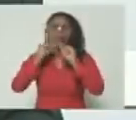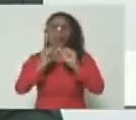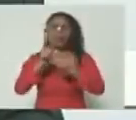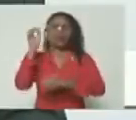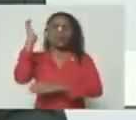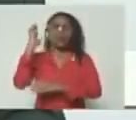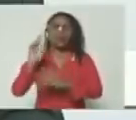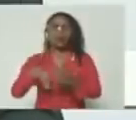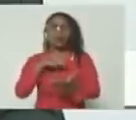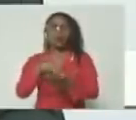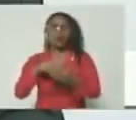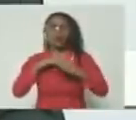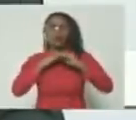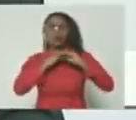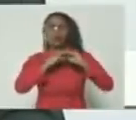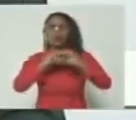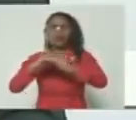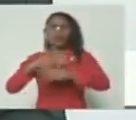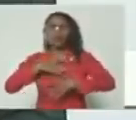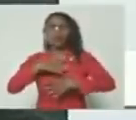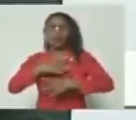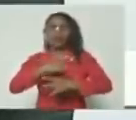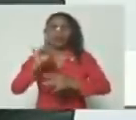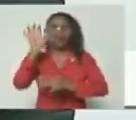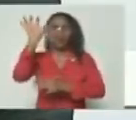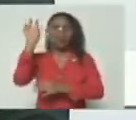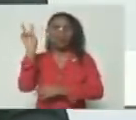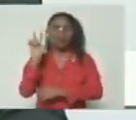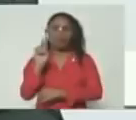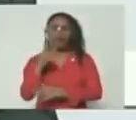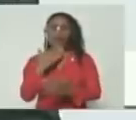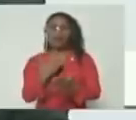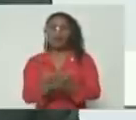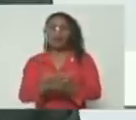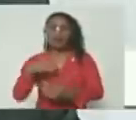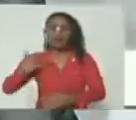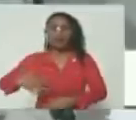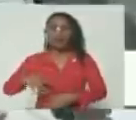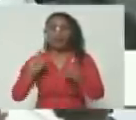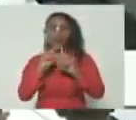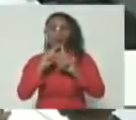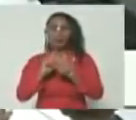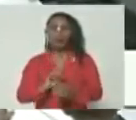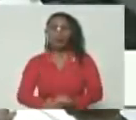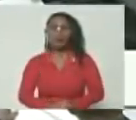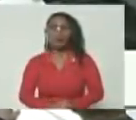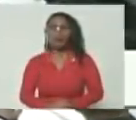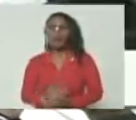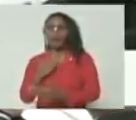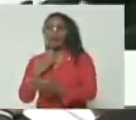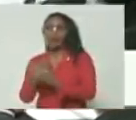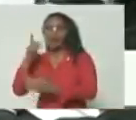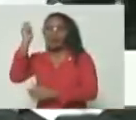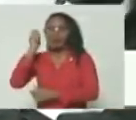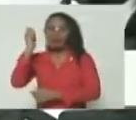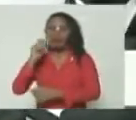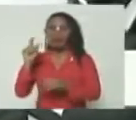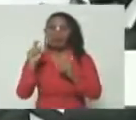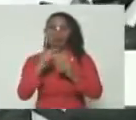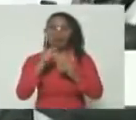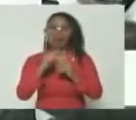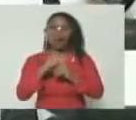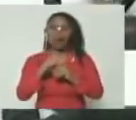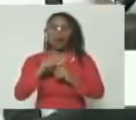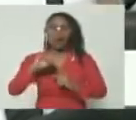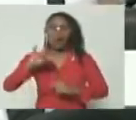va a estar alineada con los intereses de la patria venezolana. Muchas gracias por el derecho de palabra. Gracias, diputado. Dejamos el derecho de palabra al diputado